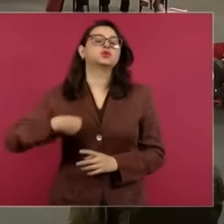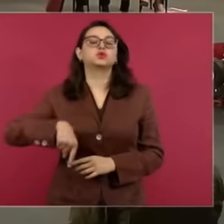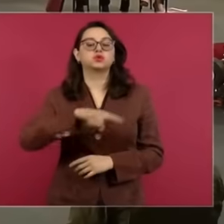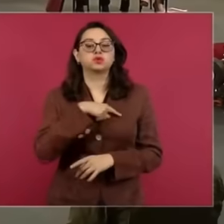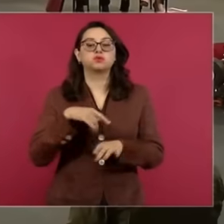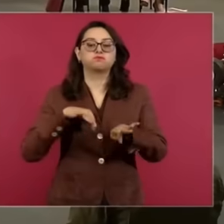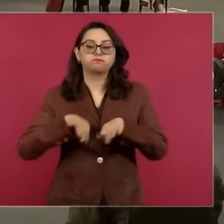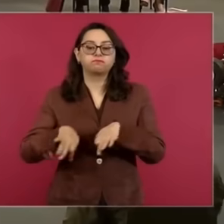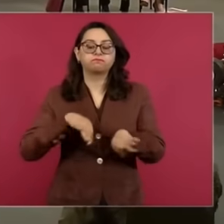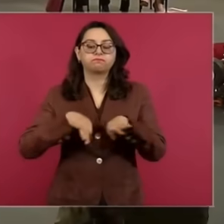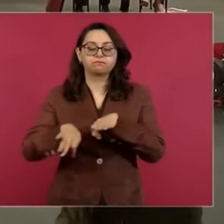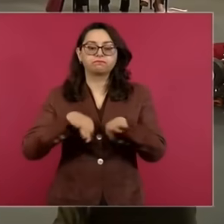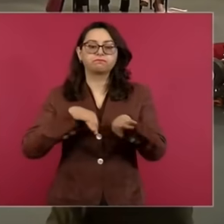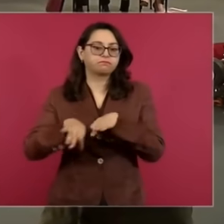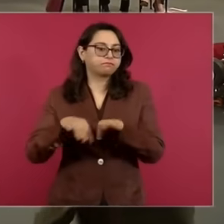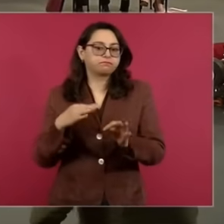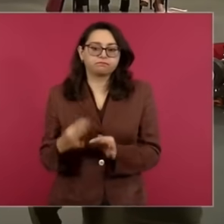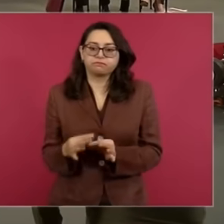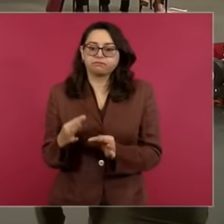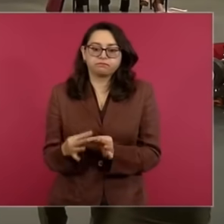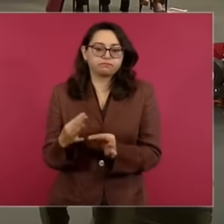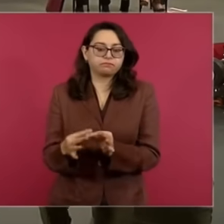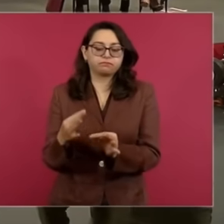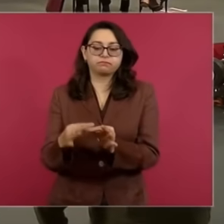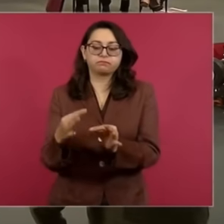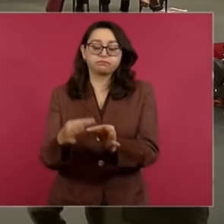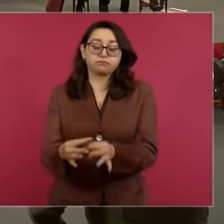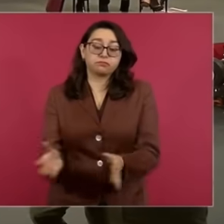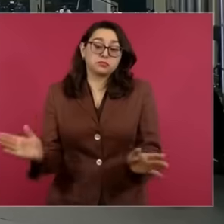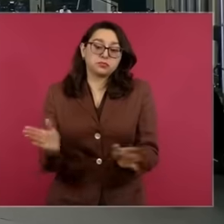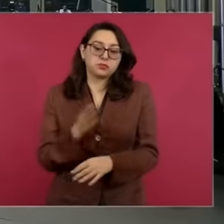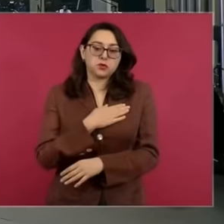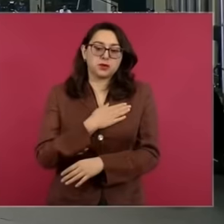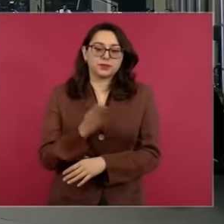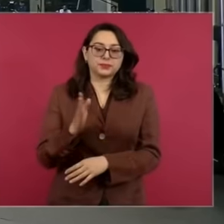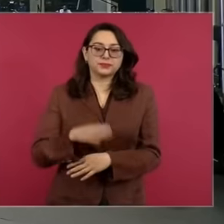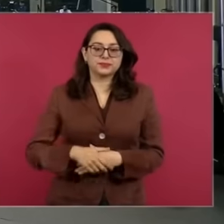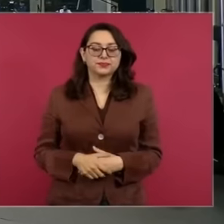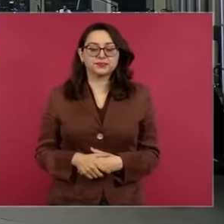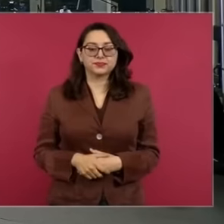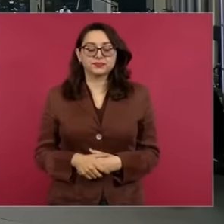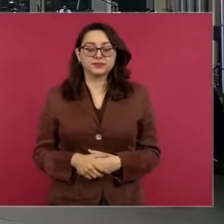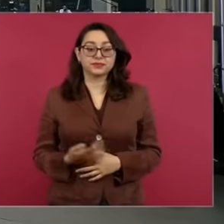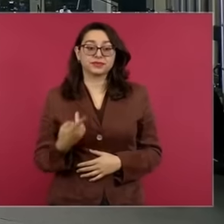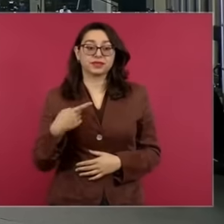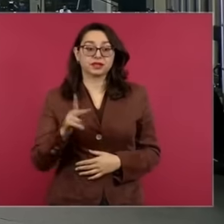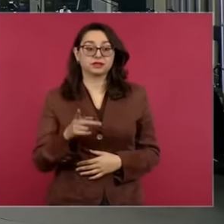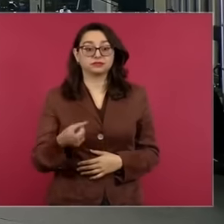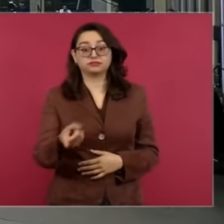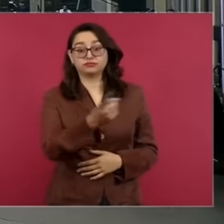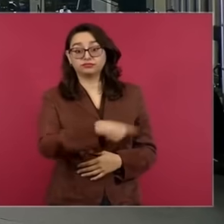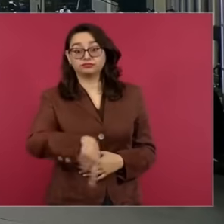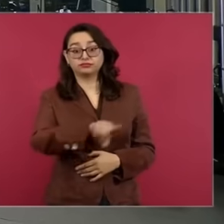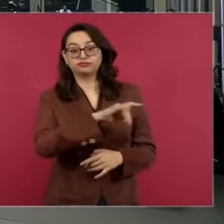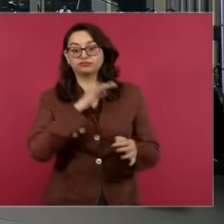pero bueno, y la propaganda, ¿no?, de